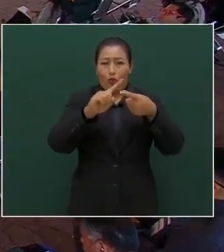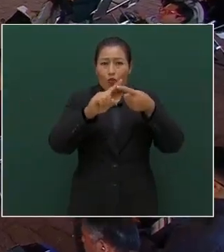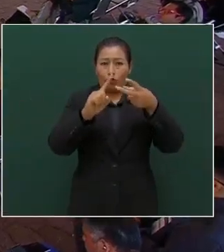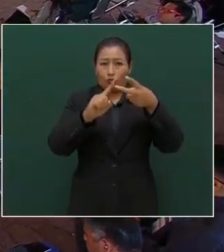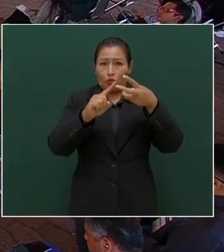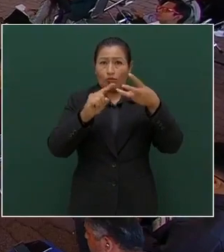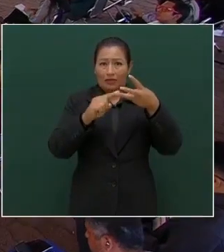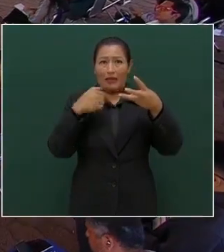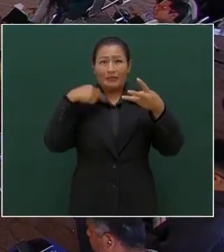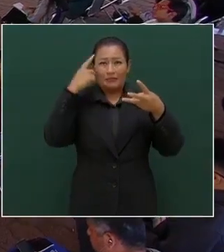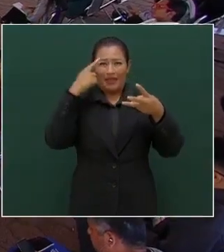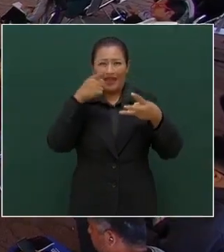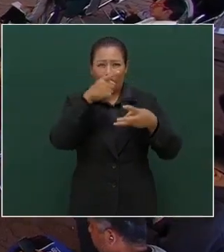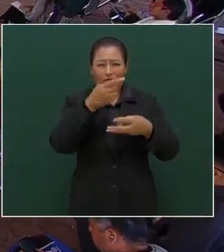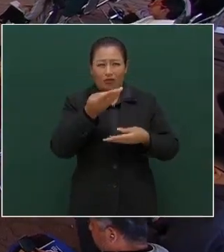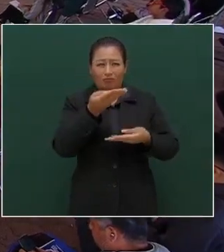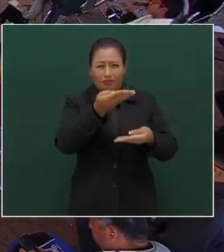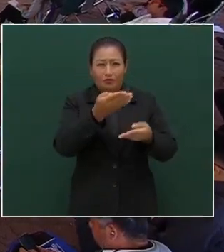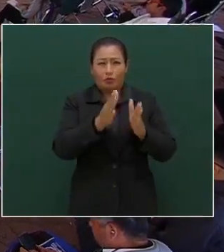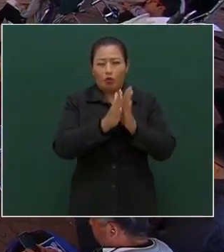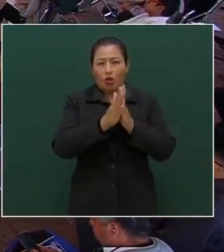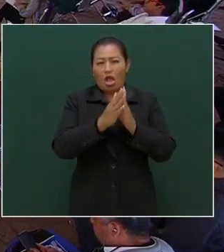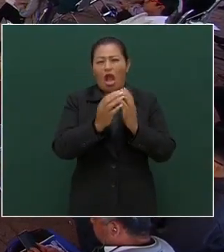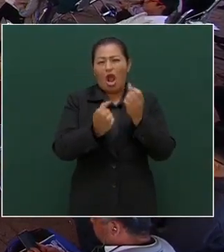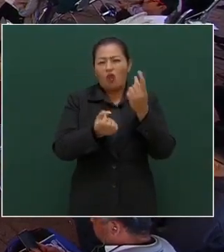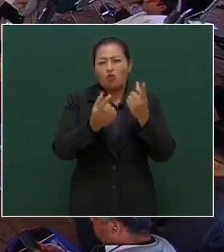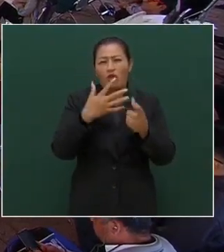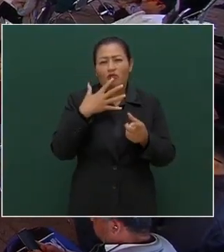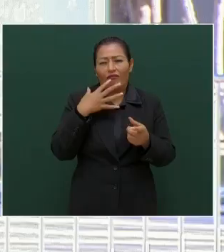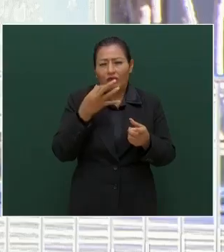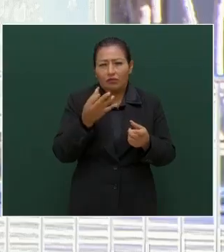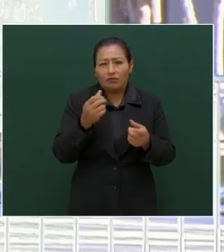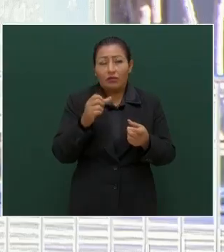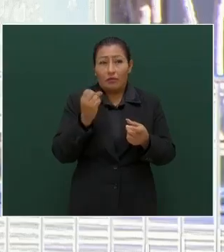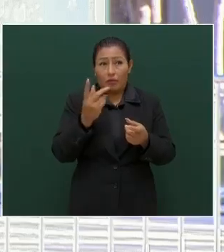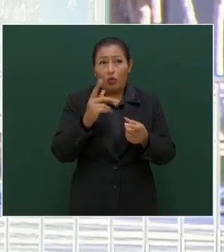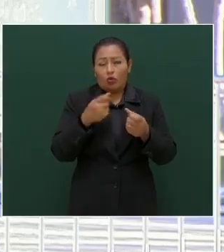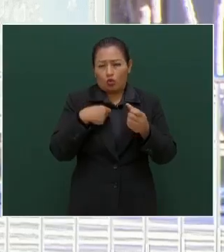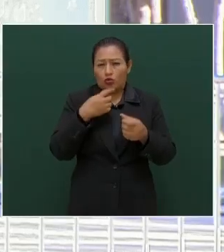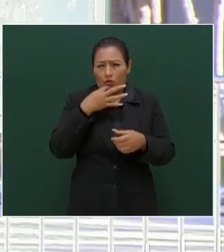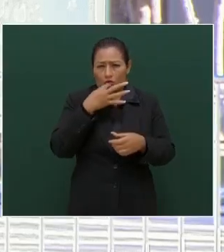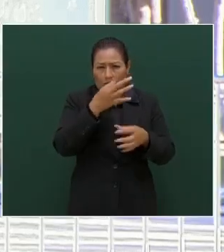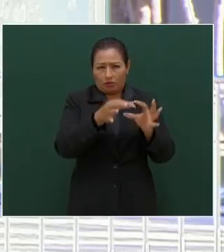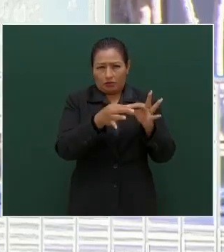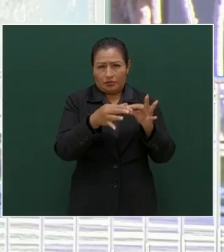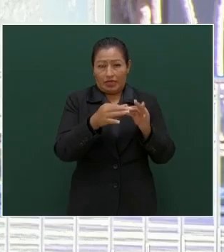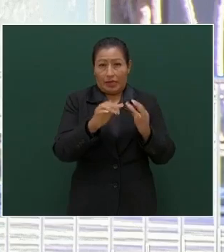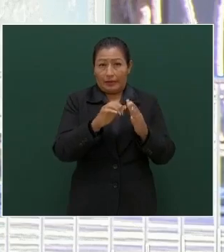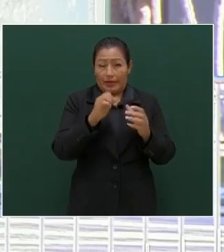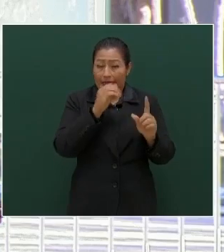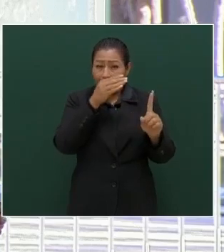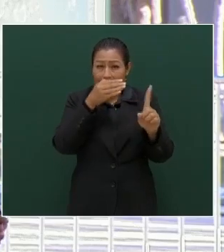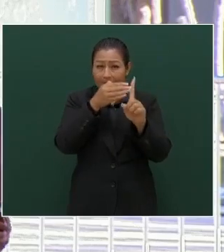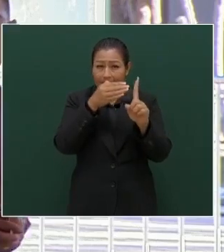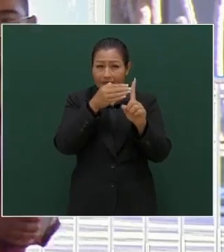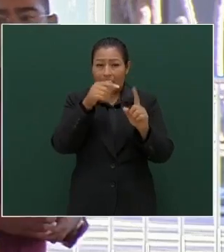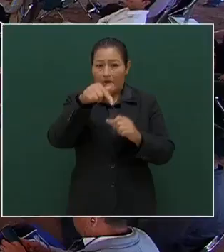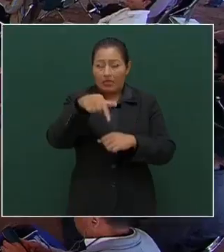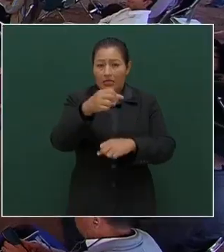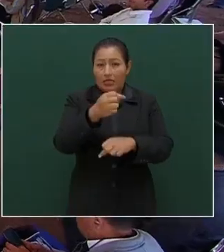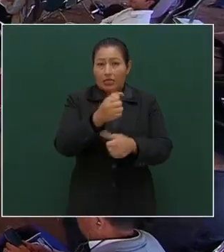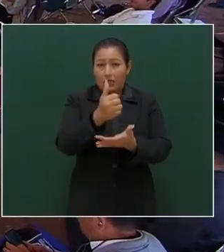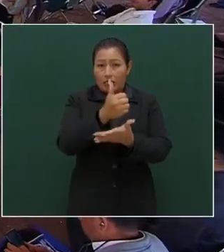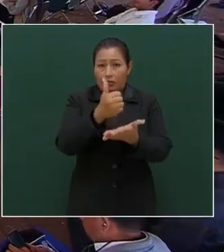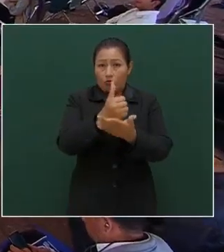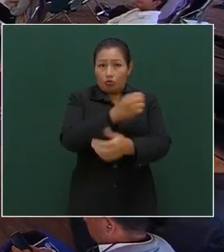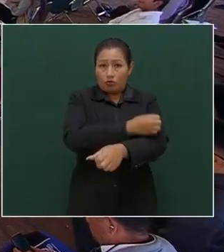peticiones para usted. Algunas son sencillas, otras quizás no tanto, pero se las planteo. En particular, aquí en Cajeme, que es la